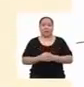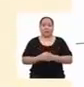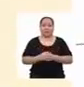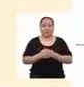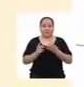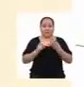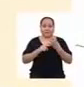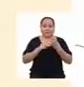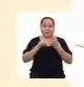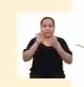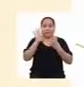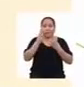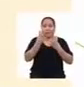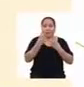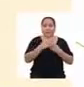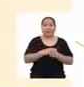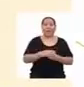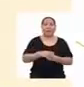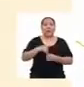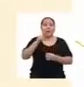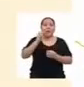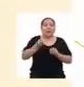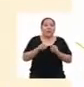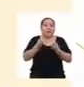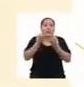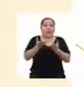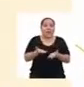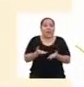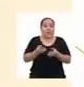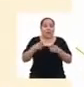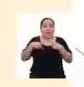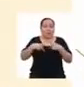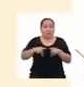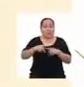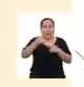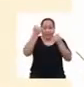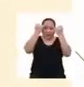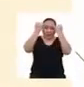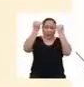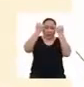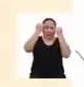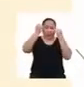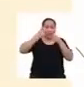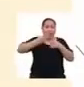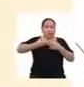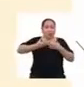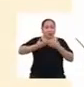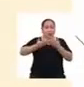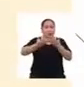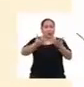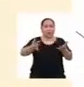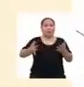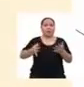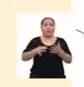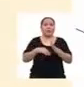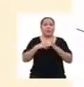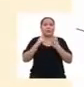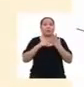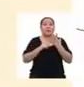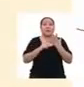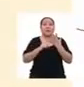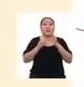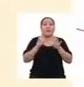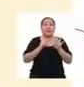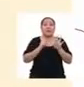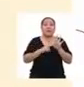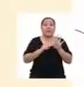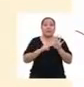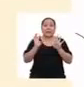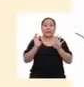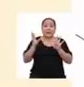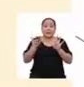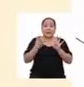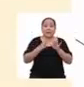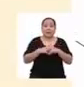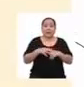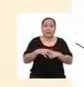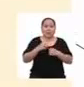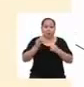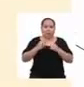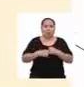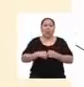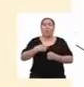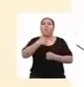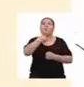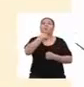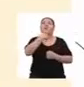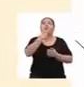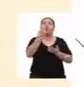4. Deja que tus ideas fluyan. 5. Lee tu texto en voz alta. Si no estás conforme con alguna idea, hay